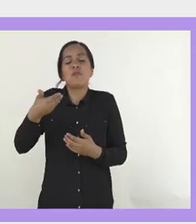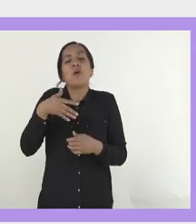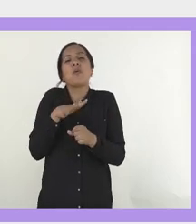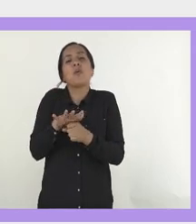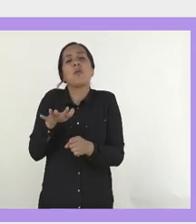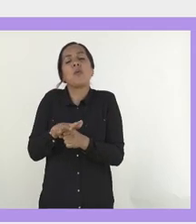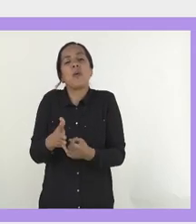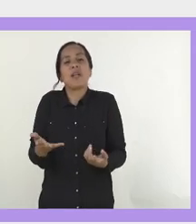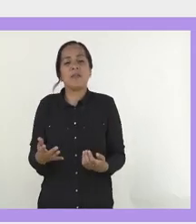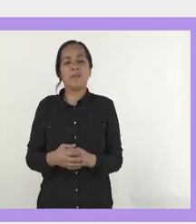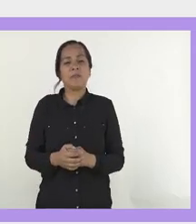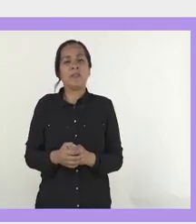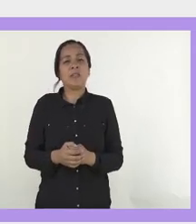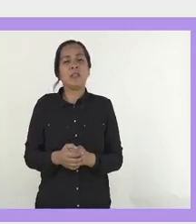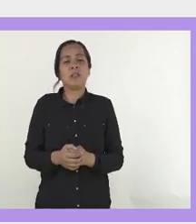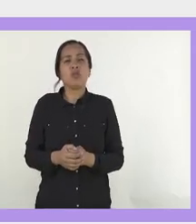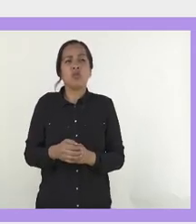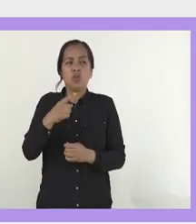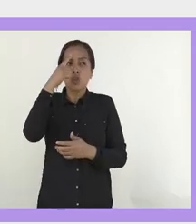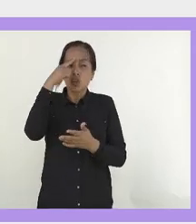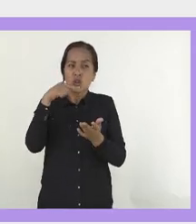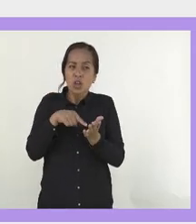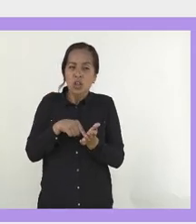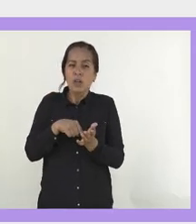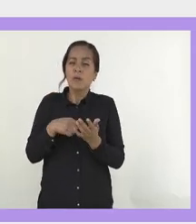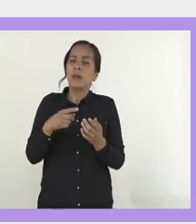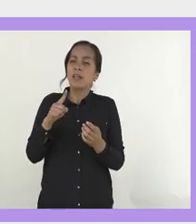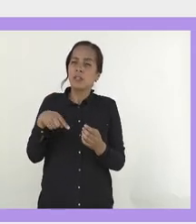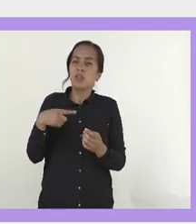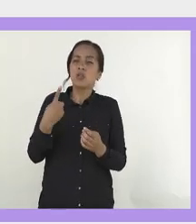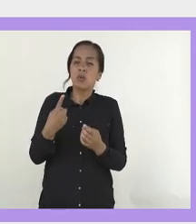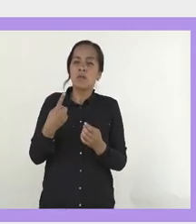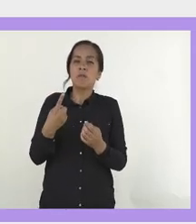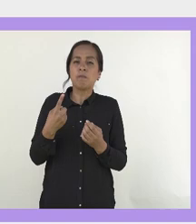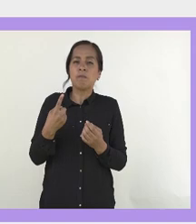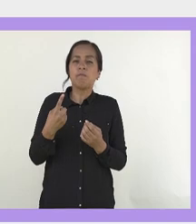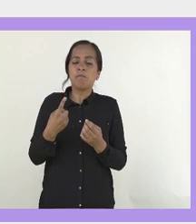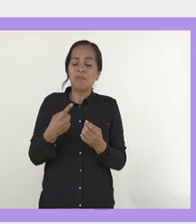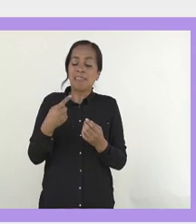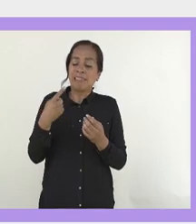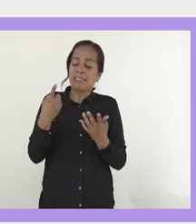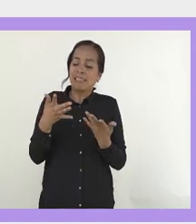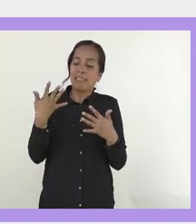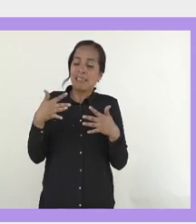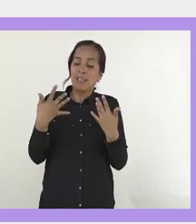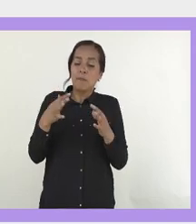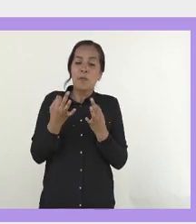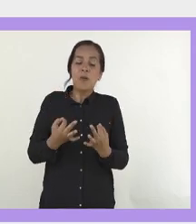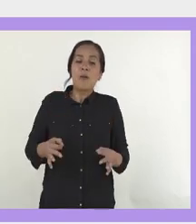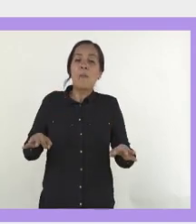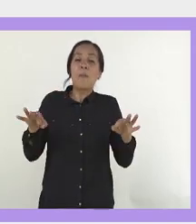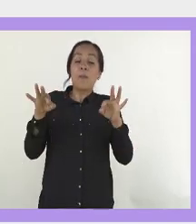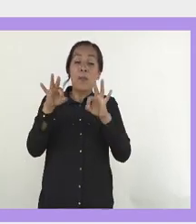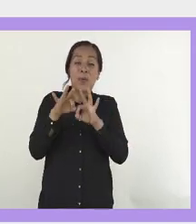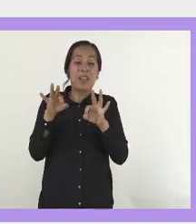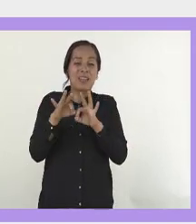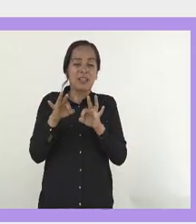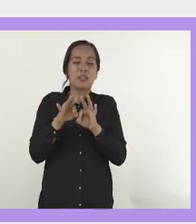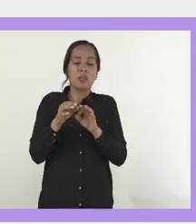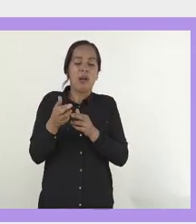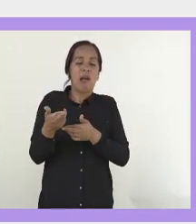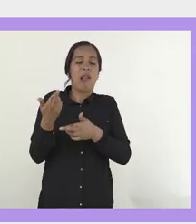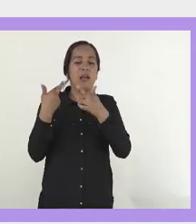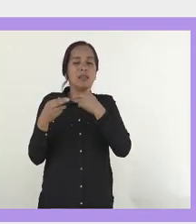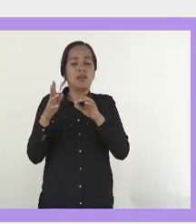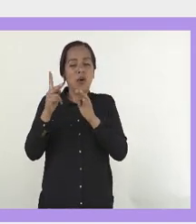yo creo que son un actores claves importantísimos voy a regresar al